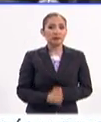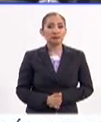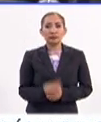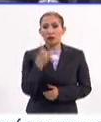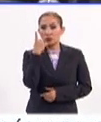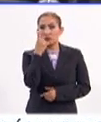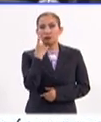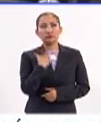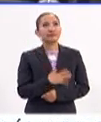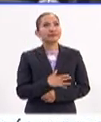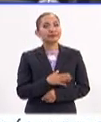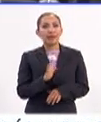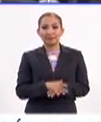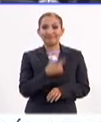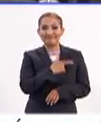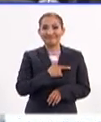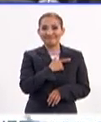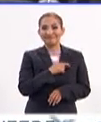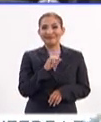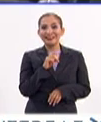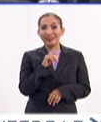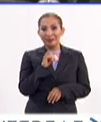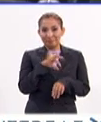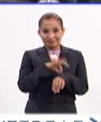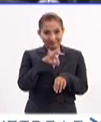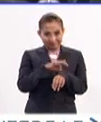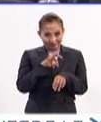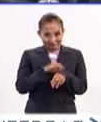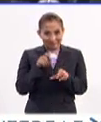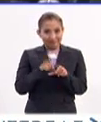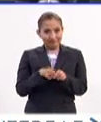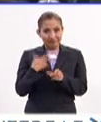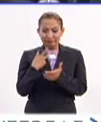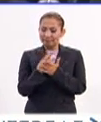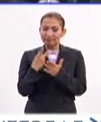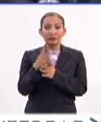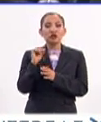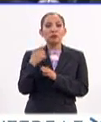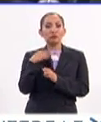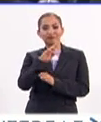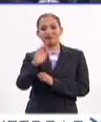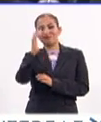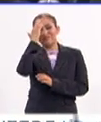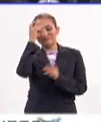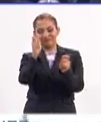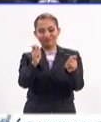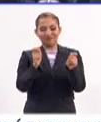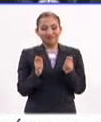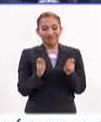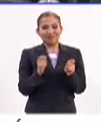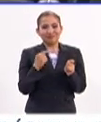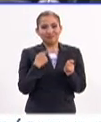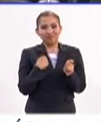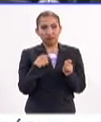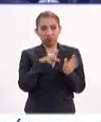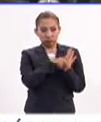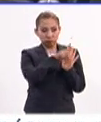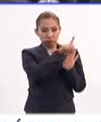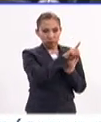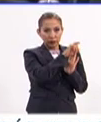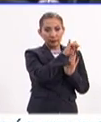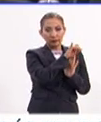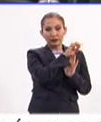Uno de los, yo creo que me da mucho gusto, es la Academia Nacional de Medicina también. No fue un premio, fue como un reconocimiento. Mi departamento